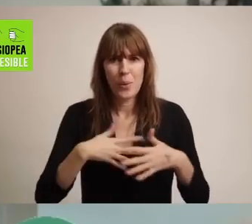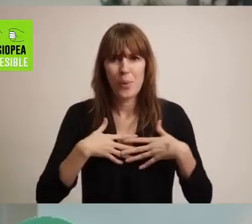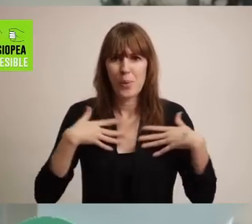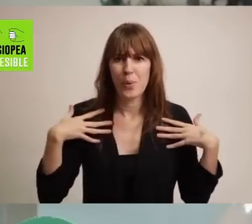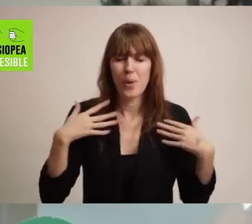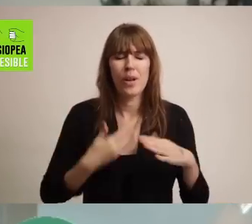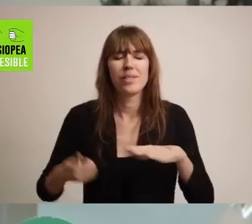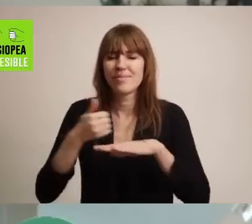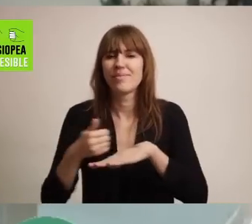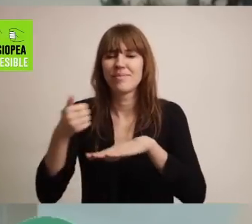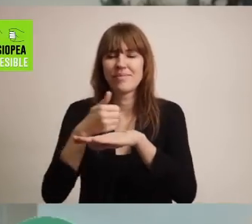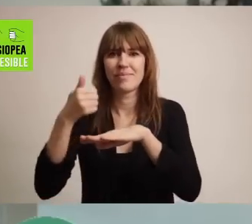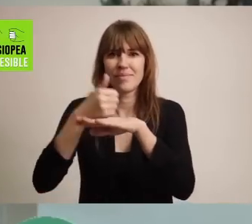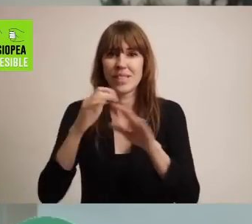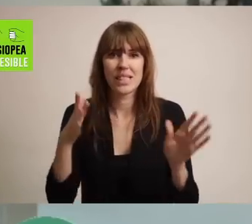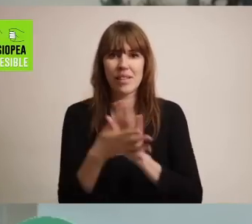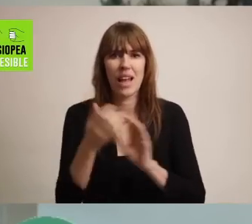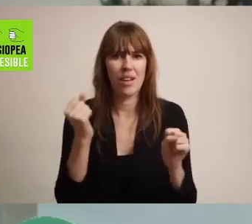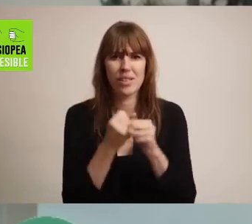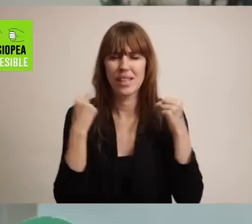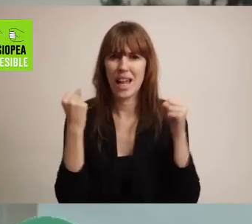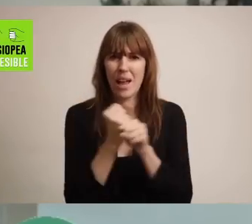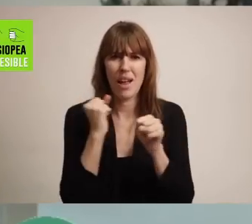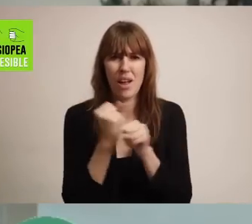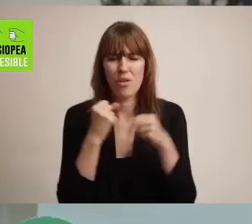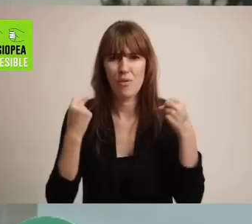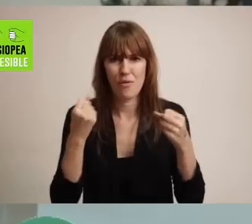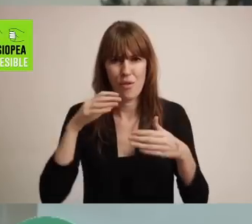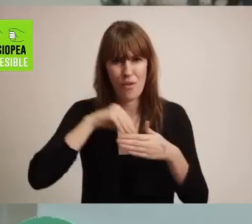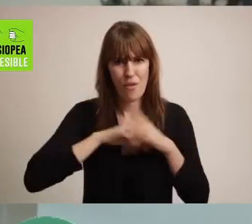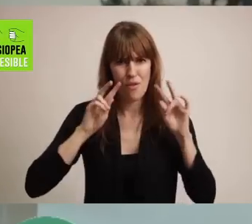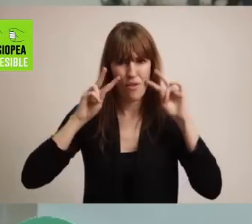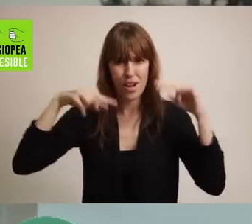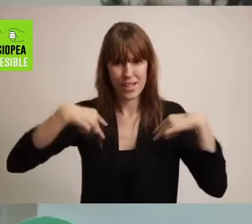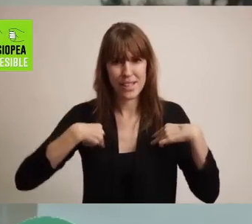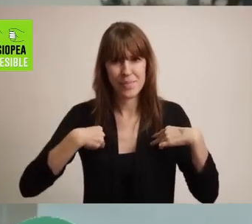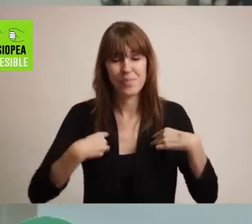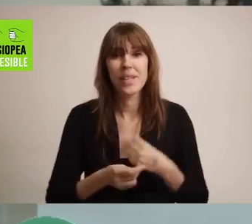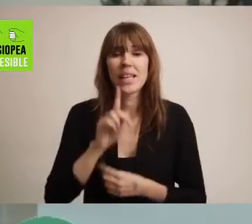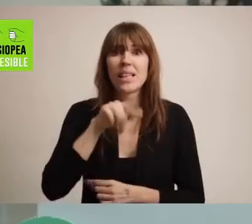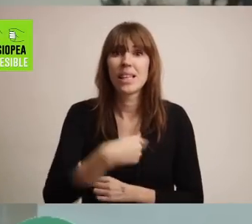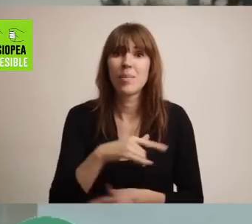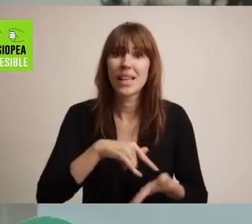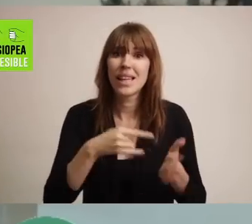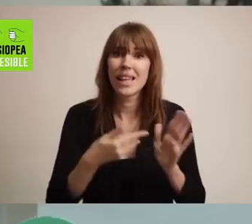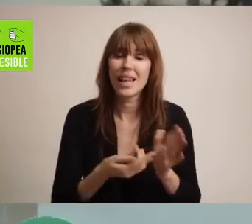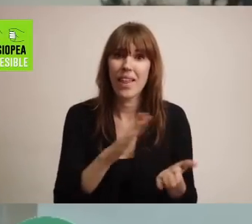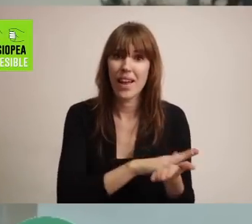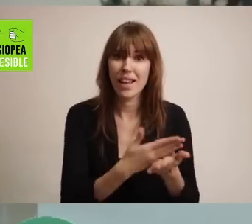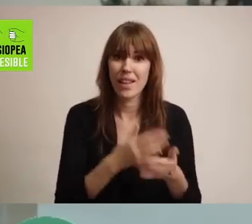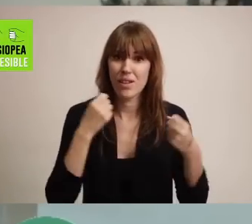emociones, situaciones, es decir, él había hecho un trabajo fuerte consigo mismo y había aprendido una técnica de